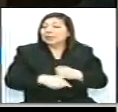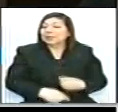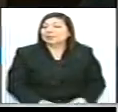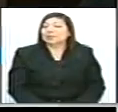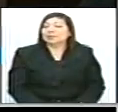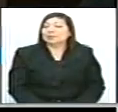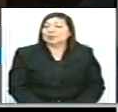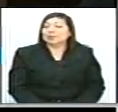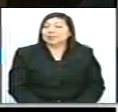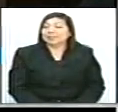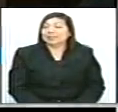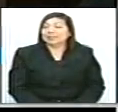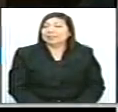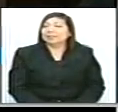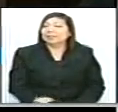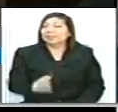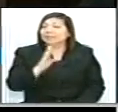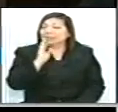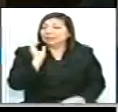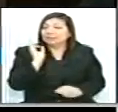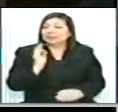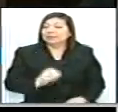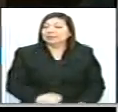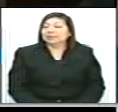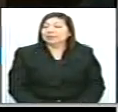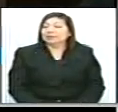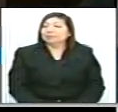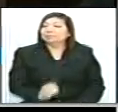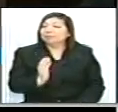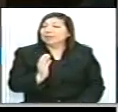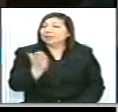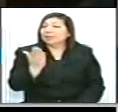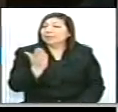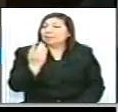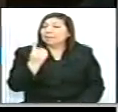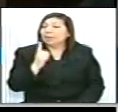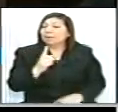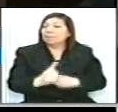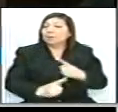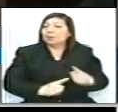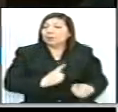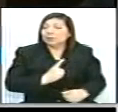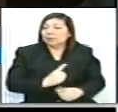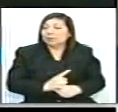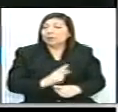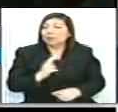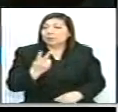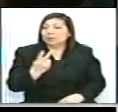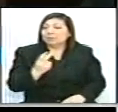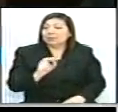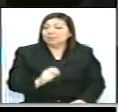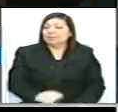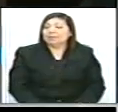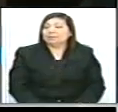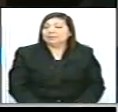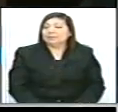En primera instancia va a exponer las demandas para el próximo año, para el año 2020,